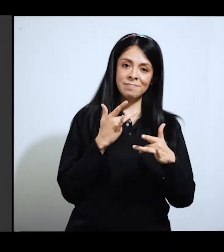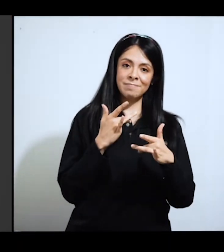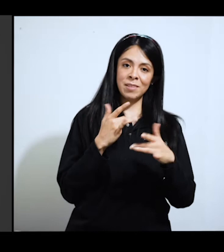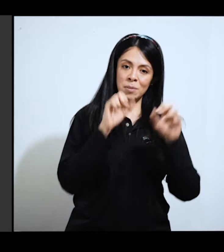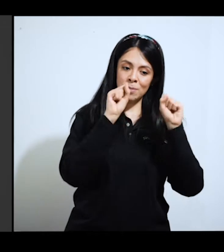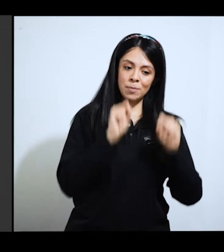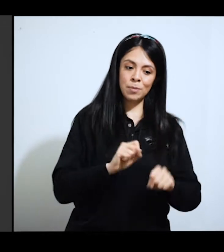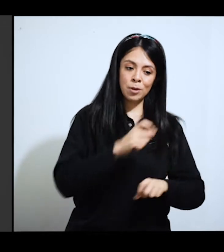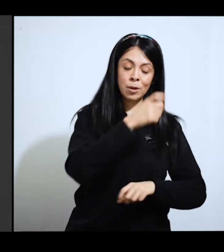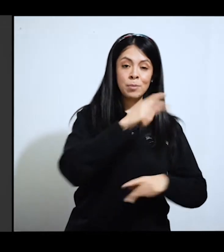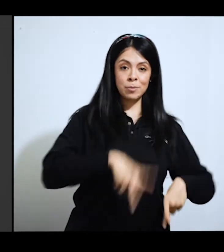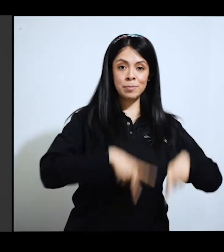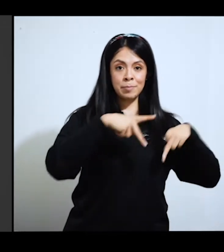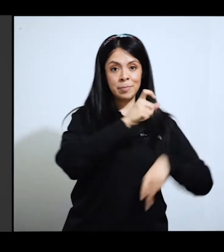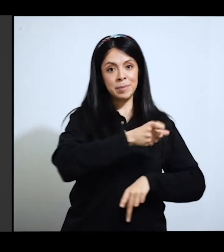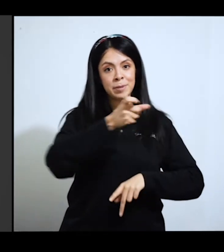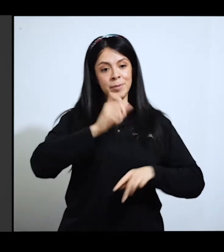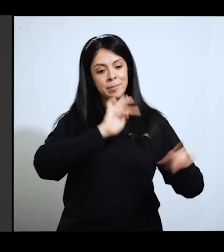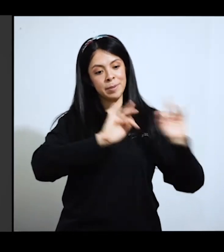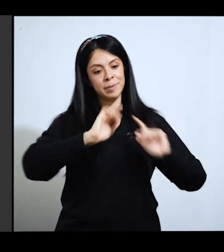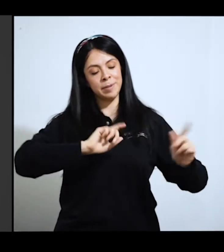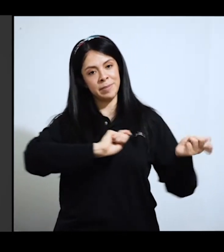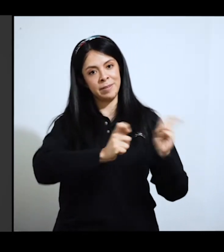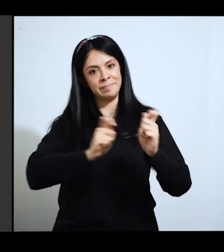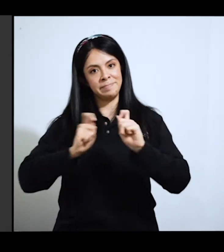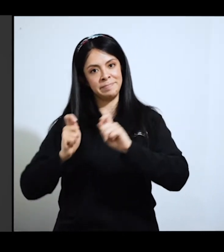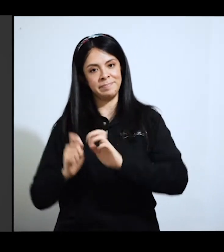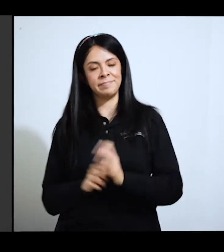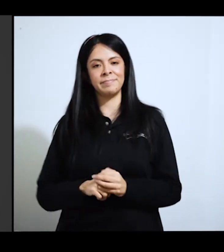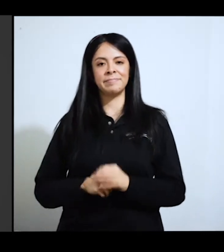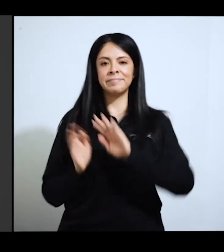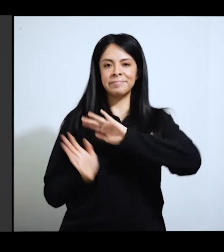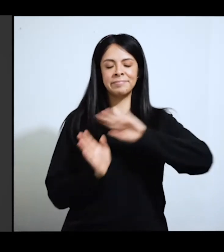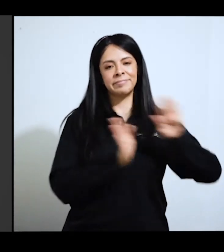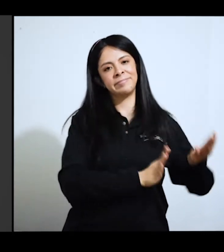volverá. Con su ofrenda, estamos cambiando vidas.